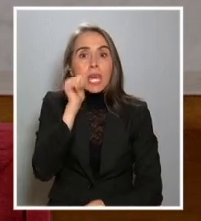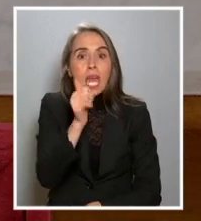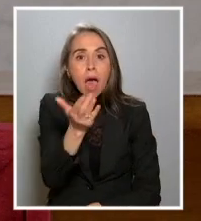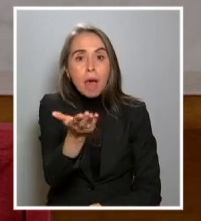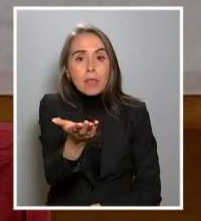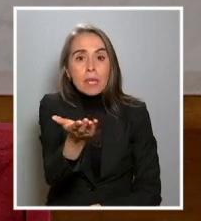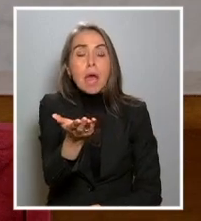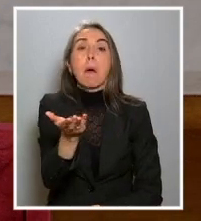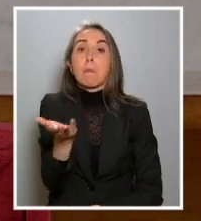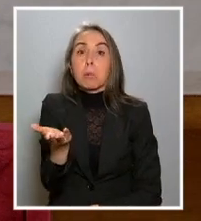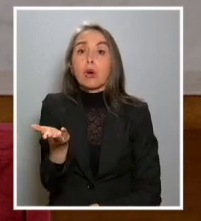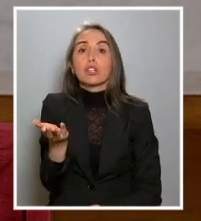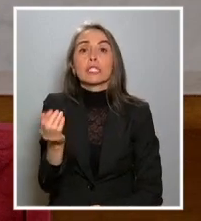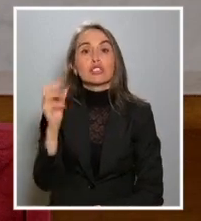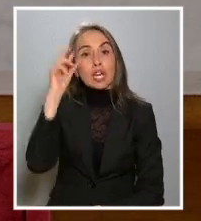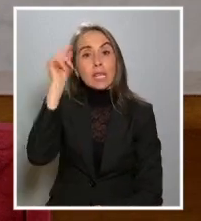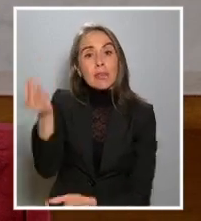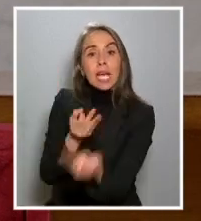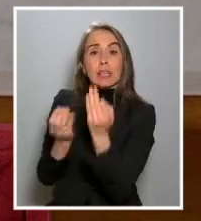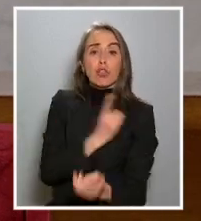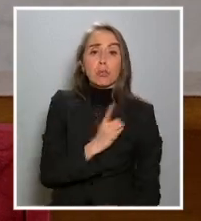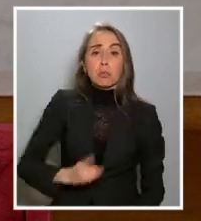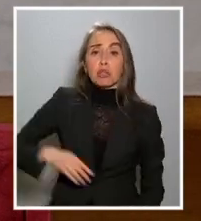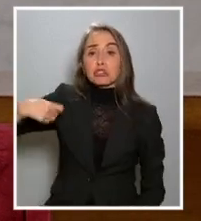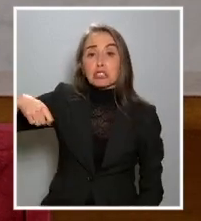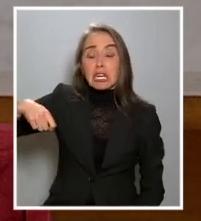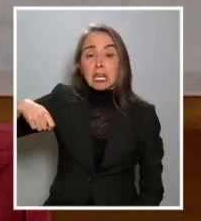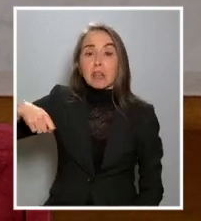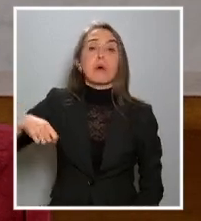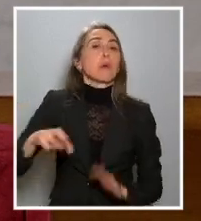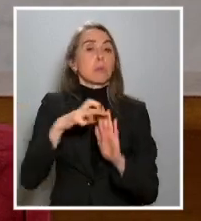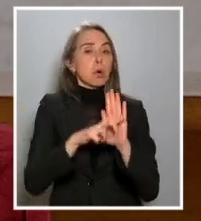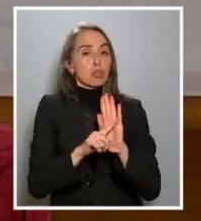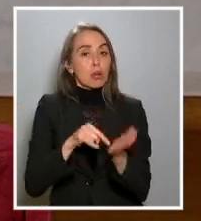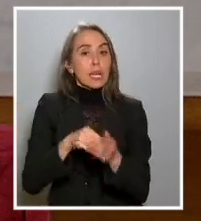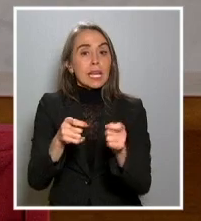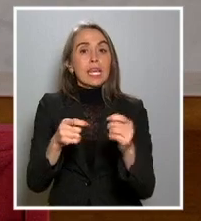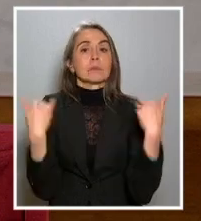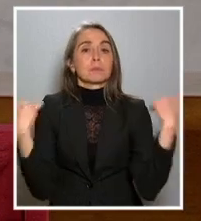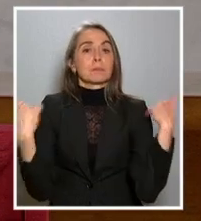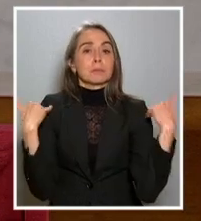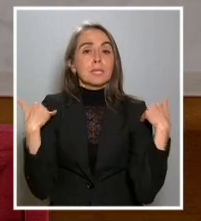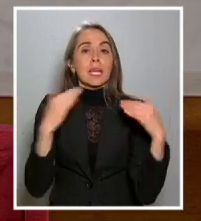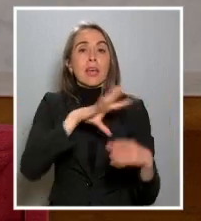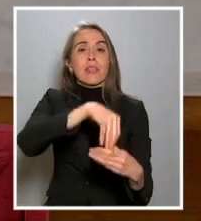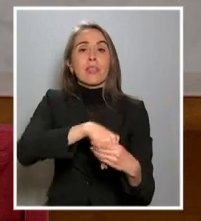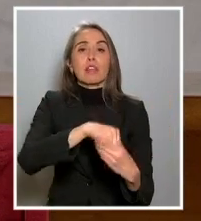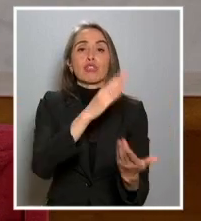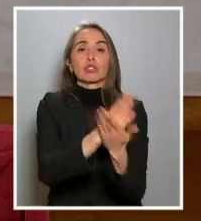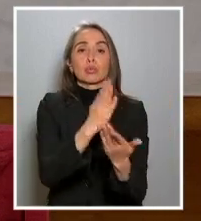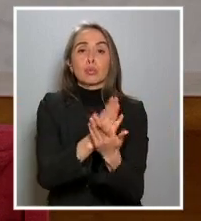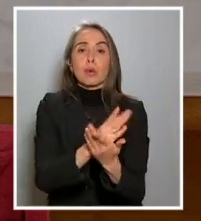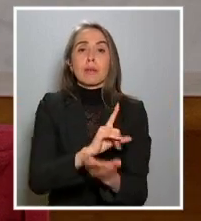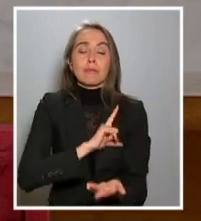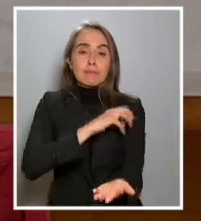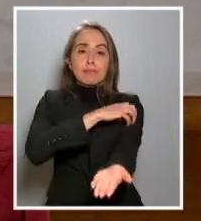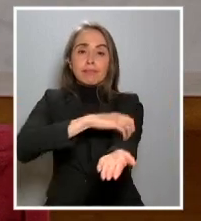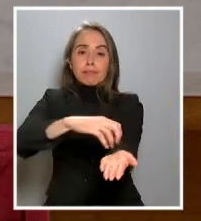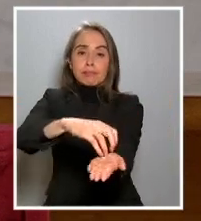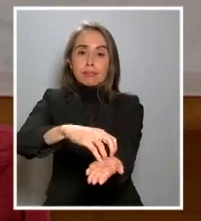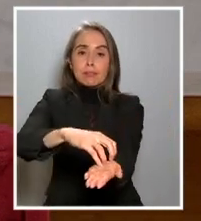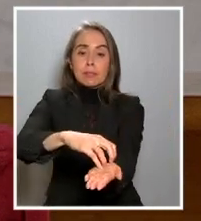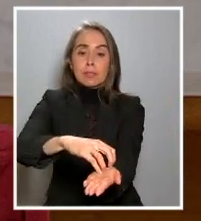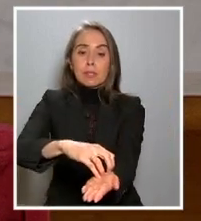eso, recogiendo una iniciativa parlamentaria, vamos a impulsar la promoción de la actividad física en los establecimientos educacionales del país